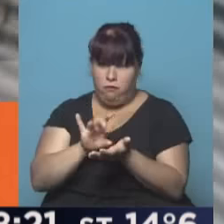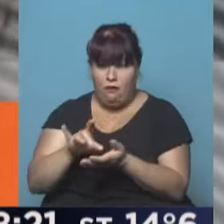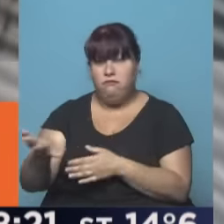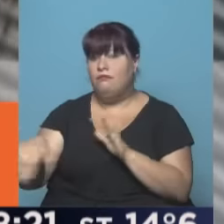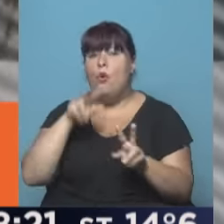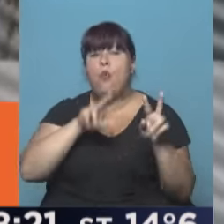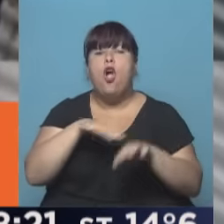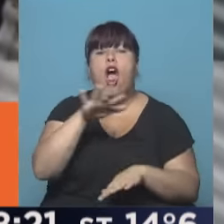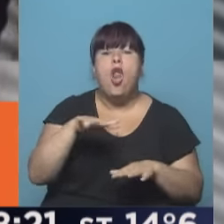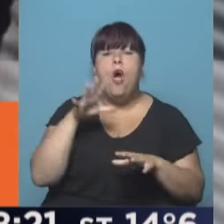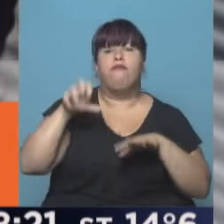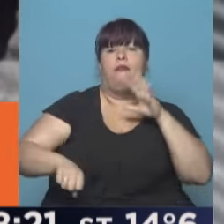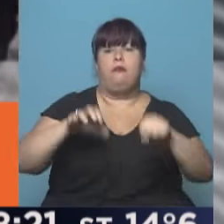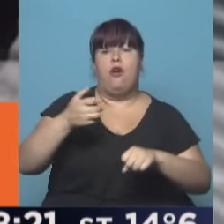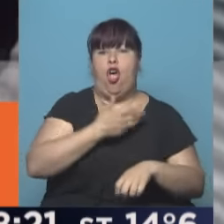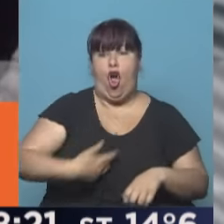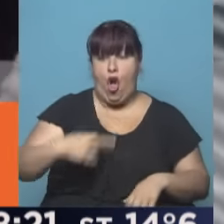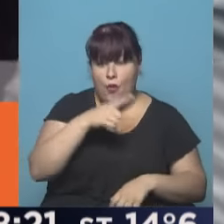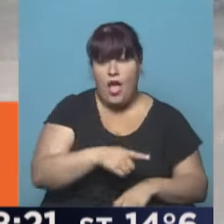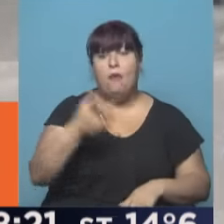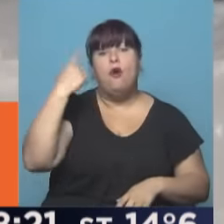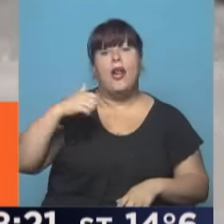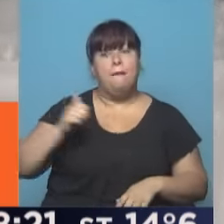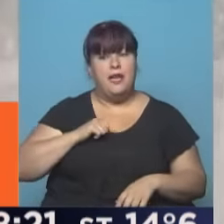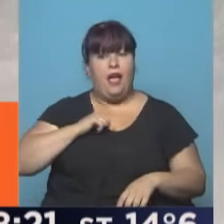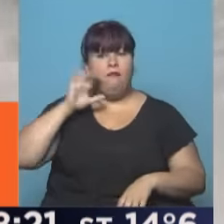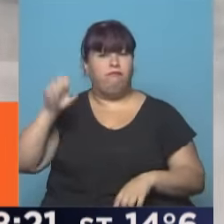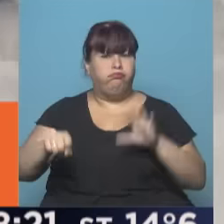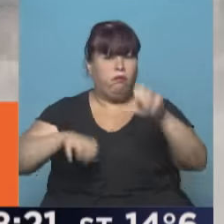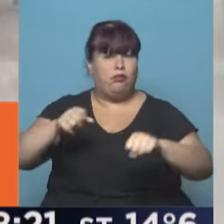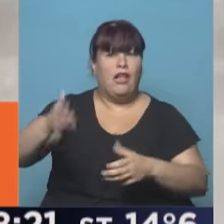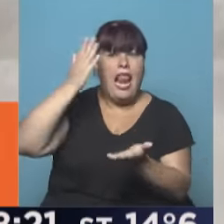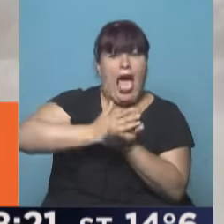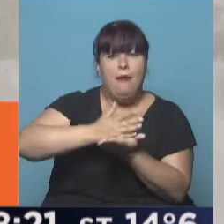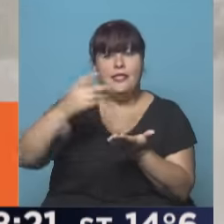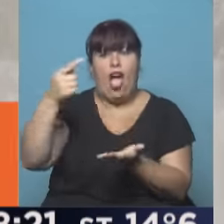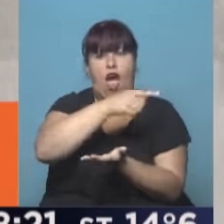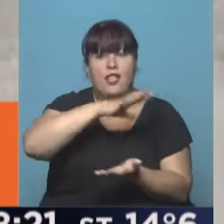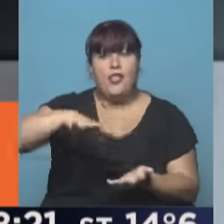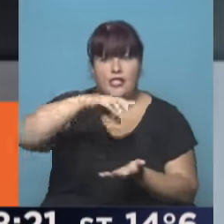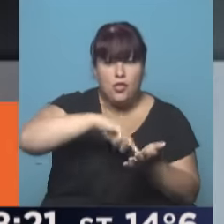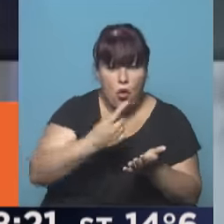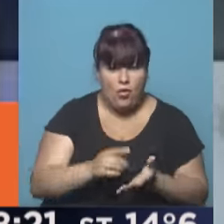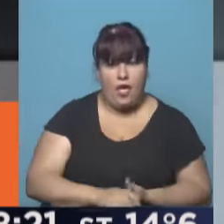las áreas que quedaron en poder de las autoridades luego de que el ejército tomara casi toda la mitad oriental de la ciudad.